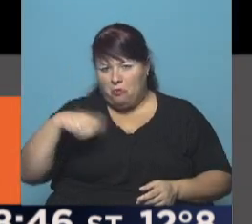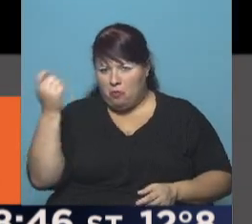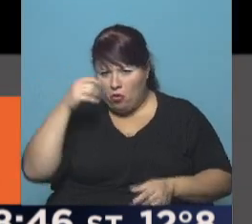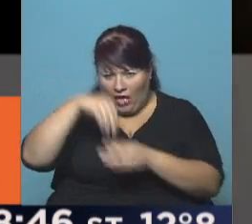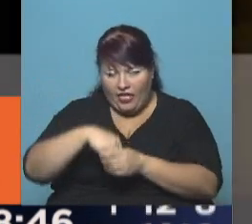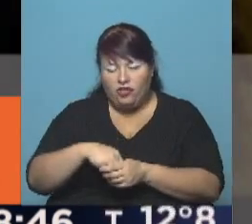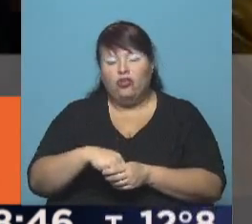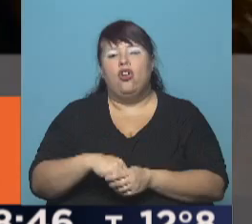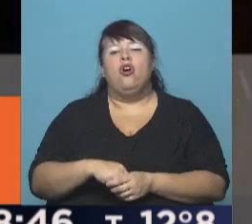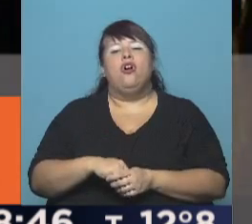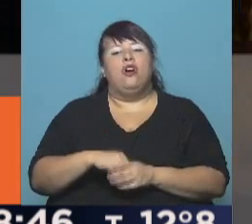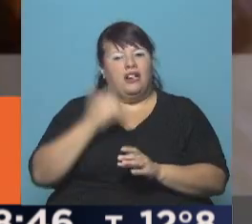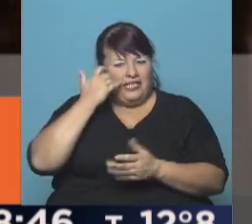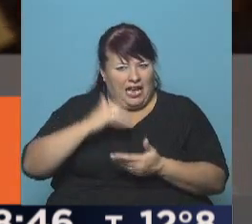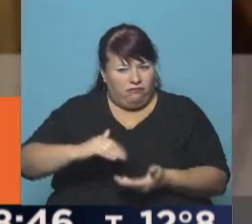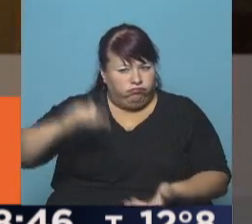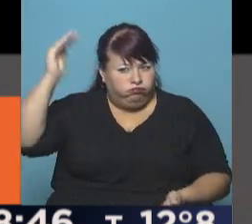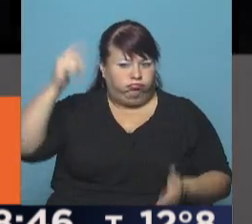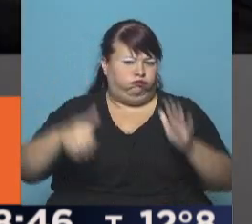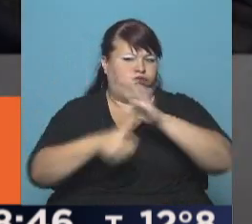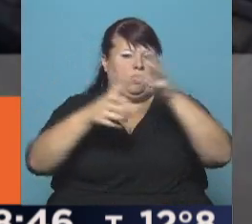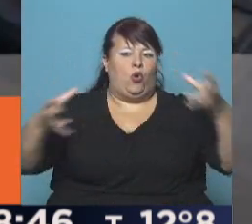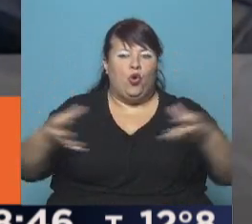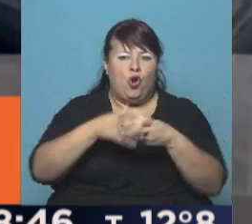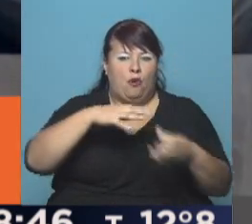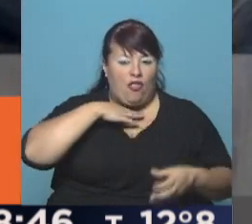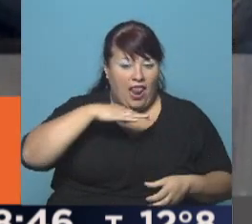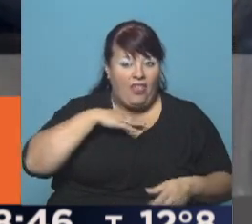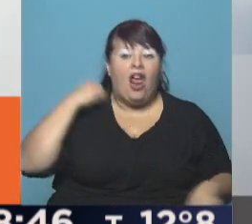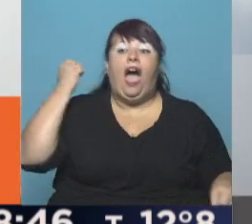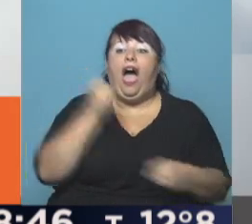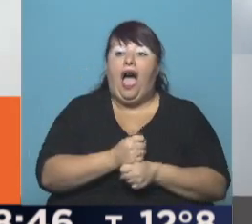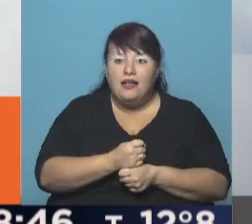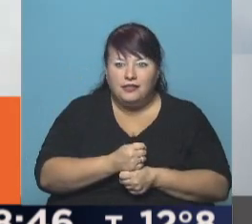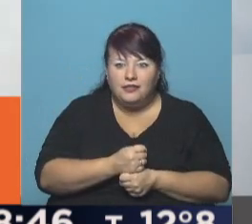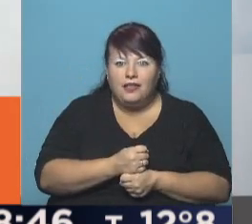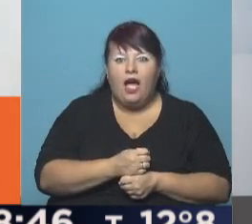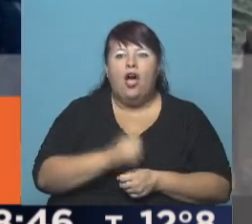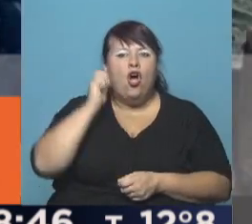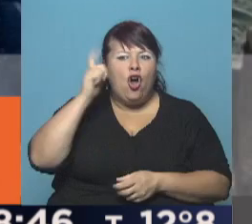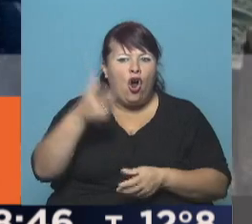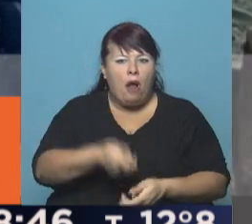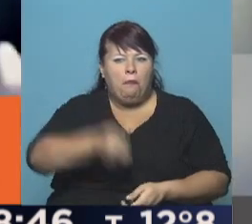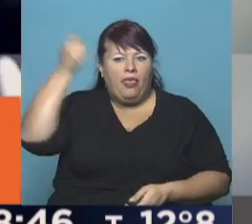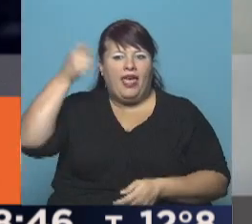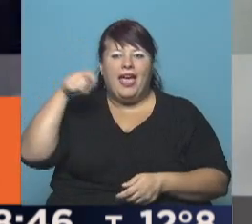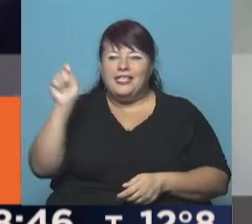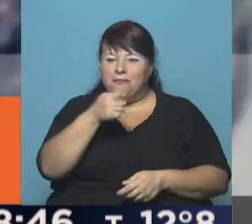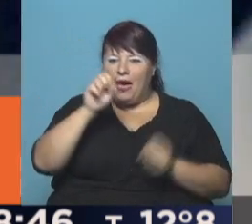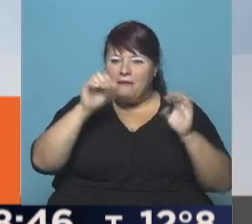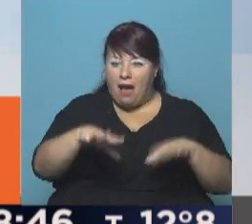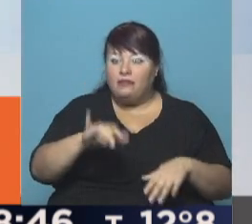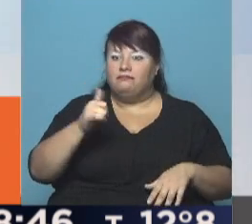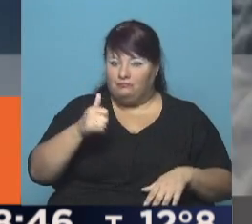burdel, con ya grande como líder de una banda de ladrones, hasta que puede llegar a sacar la espada mágica de la piedra,